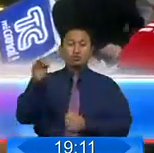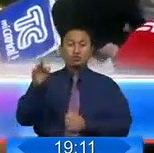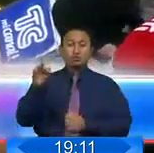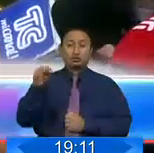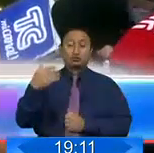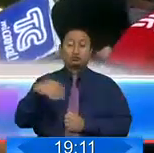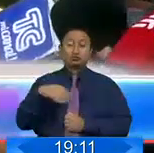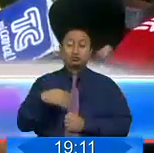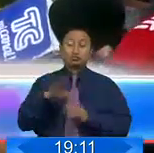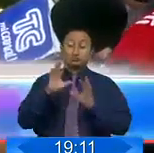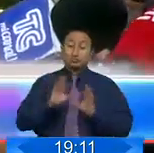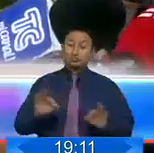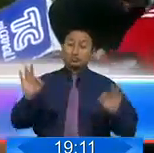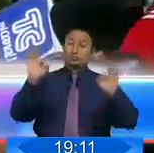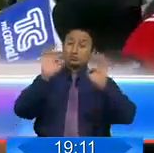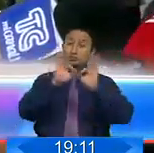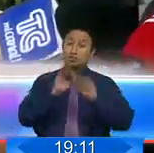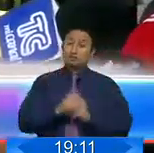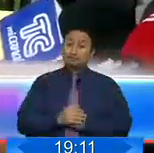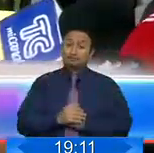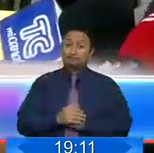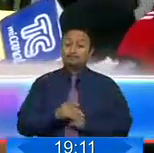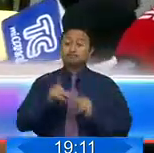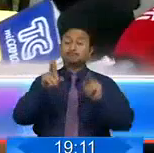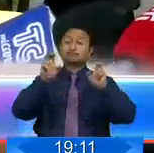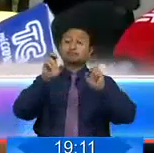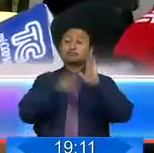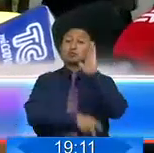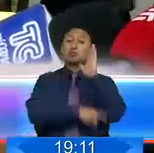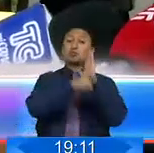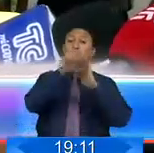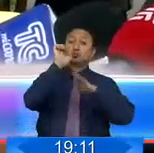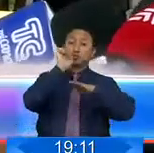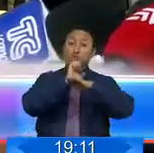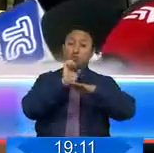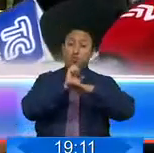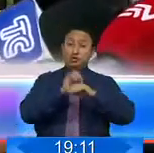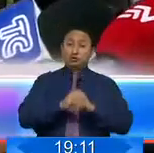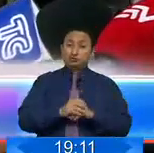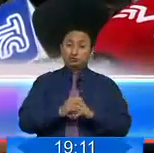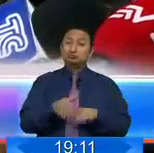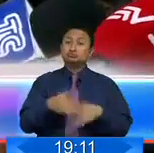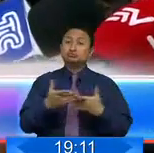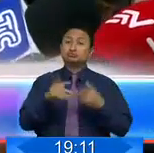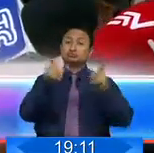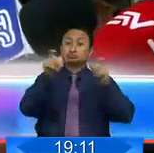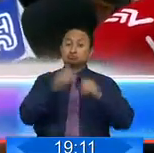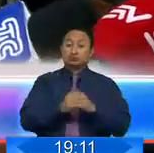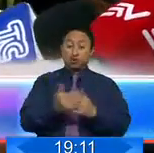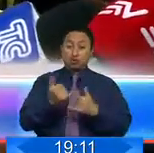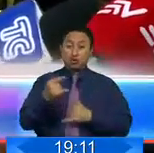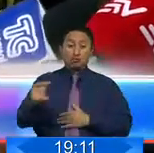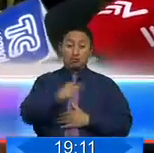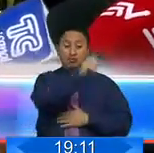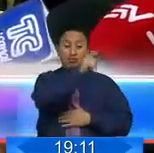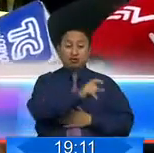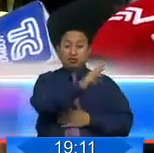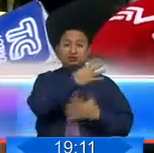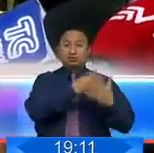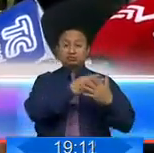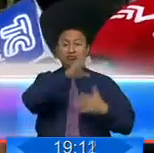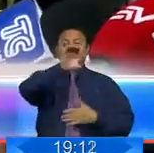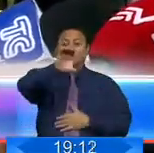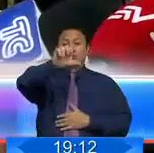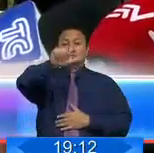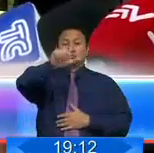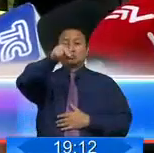comprometedora en el caso de Petroecuador, justamente del detenido que está en este momento, Capaya,